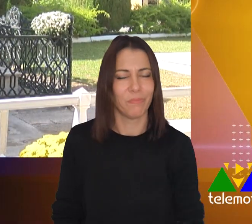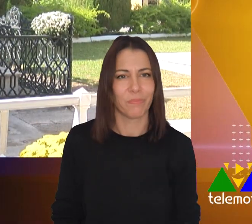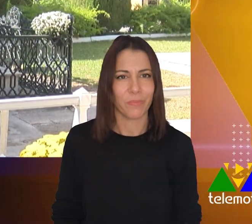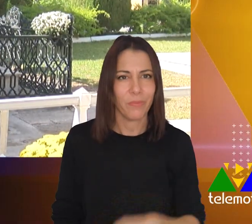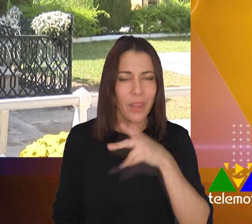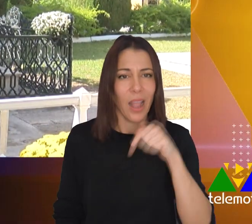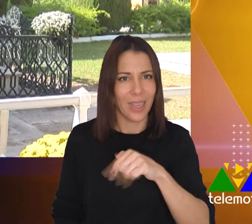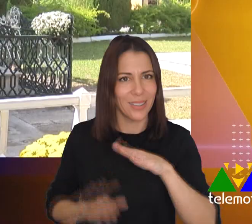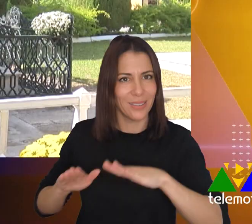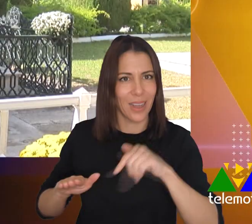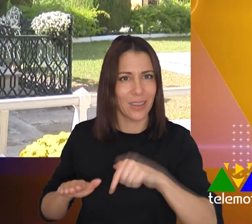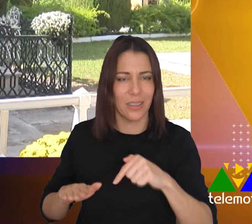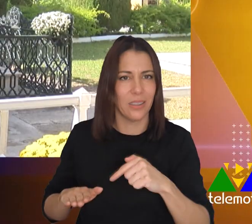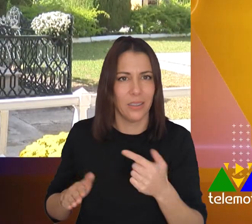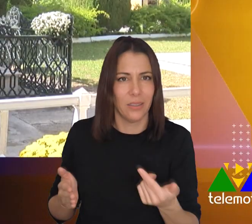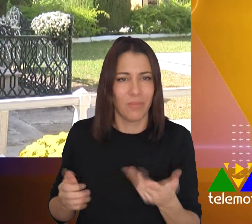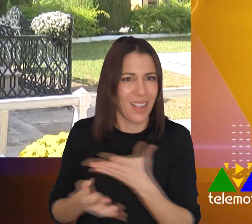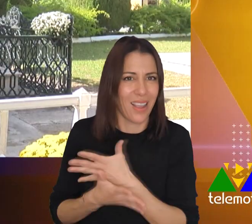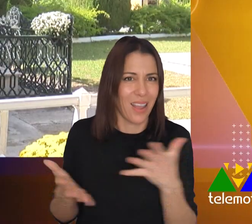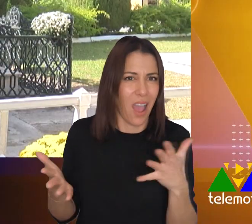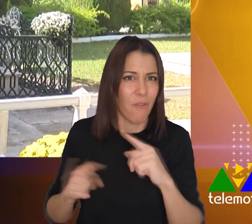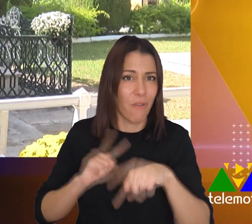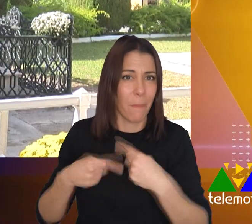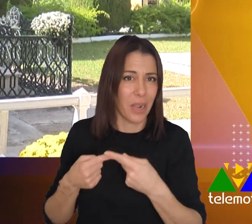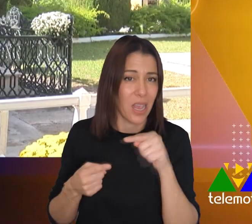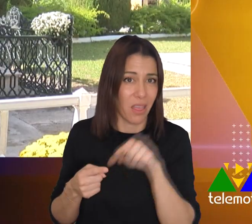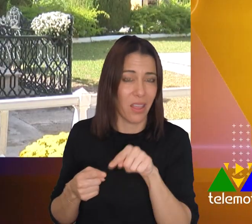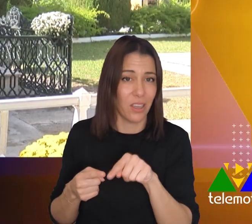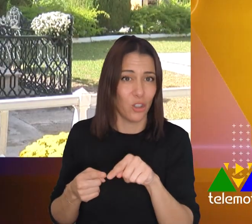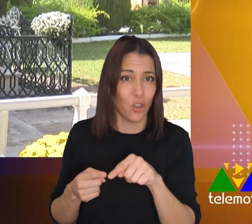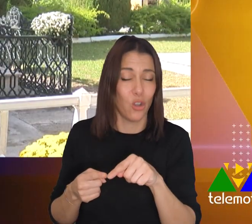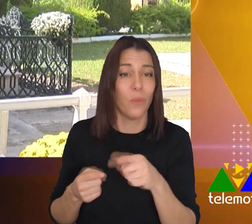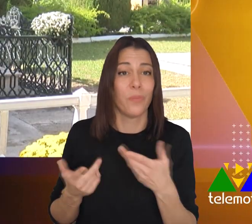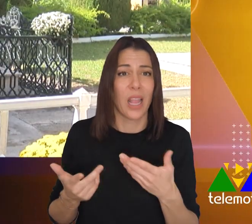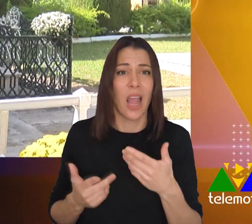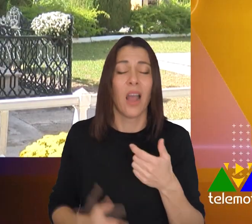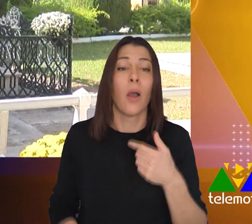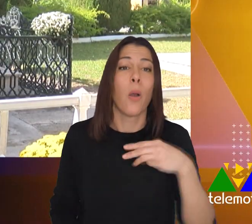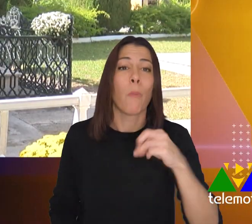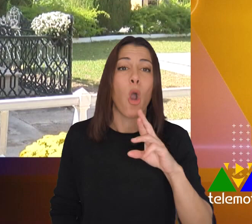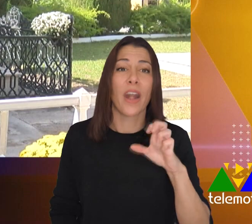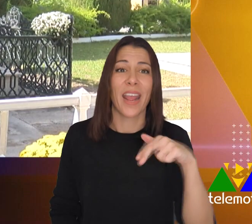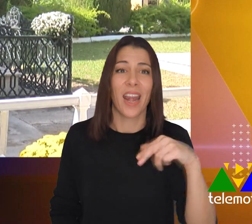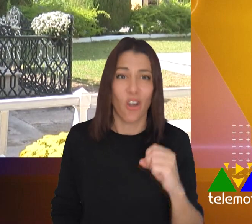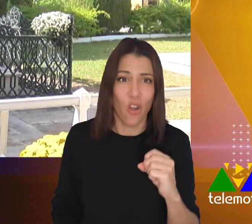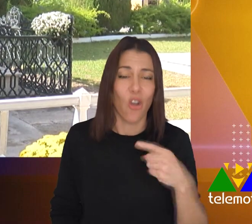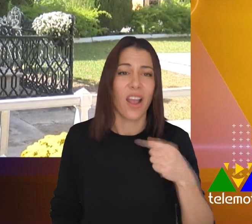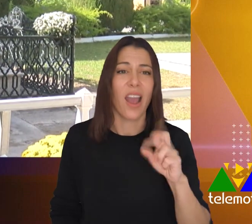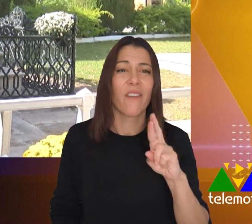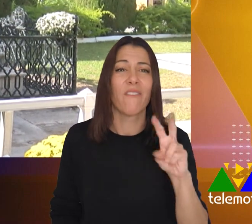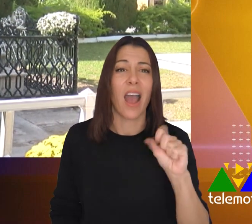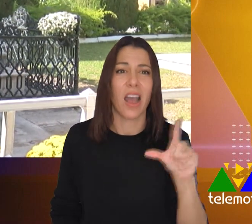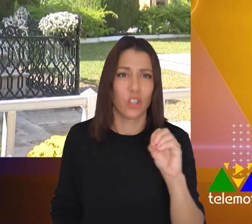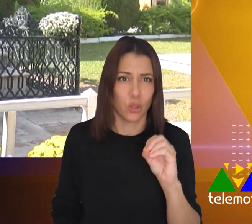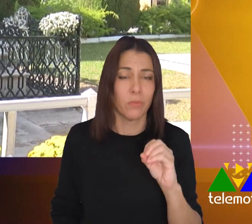aquí pues está prácticamente gran parte de la familia Moreno Garballo, Antonio Moreno Garballo, que fue incluso con